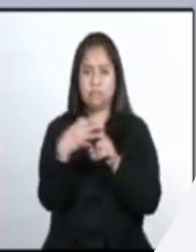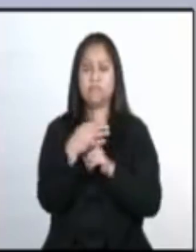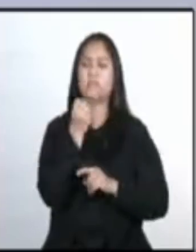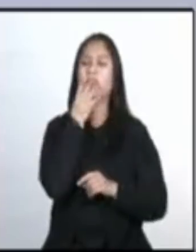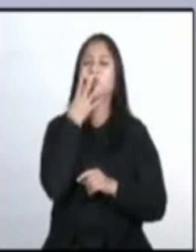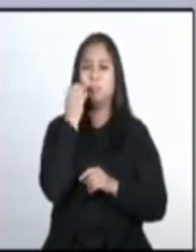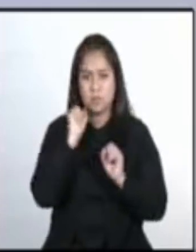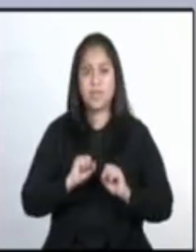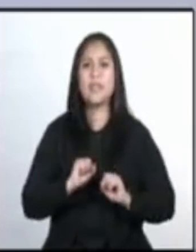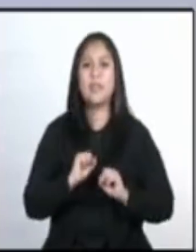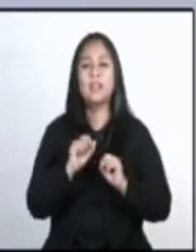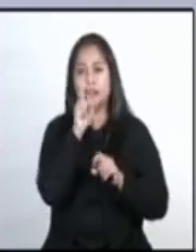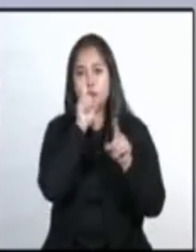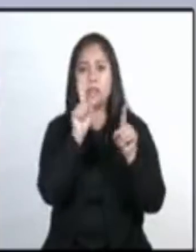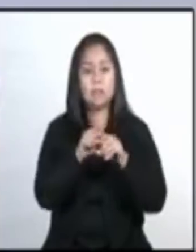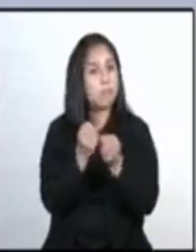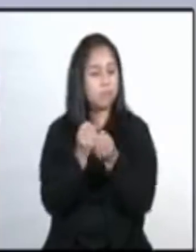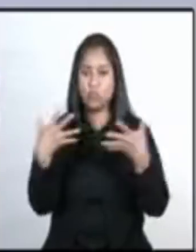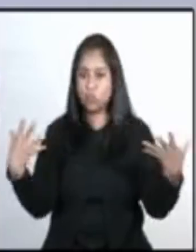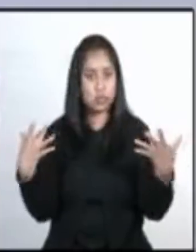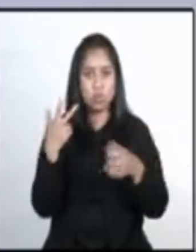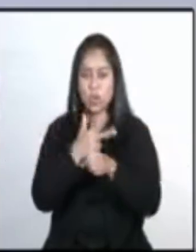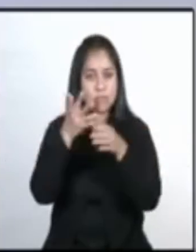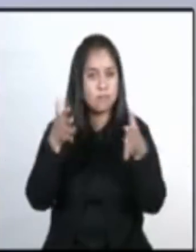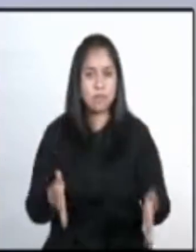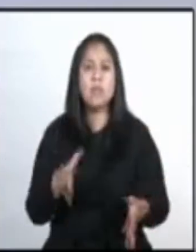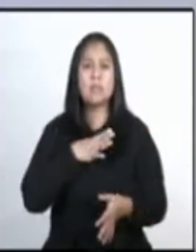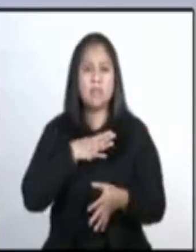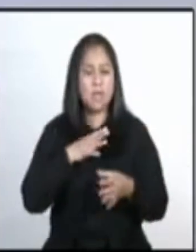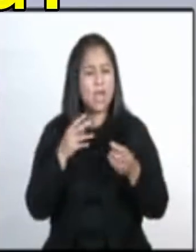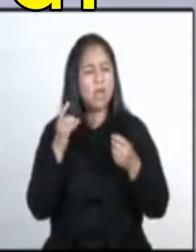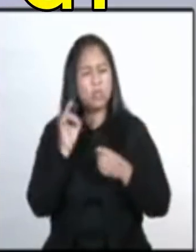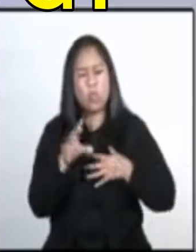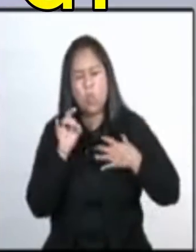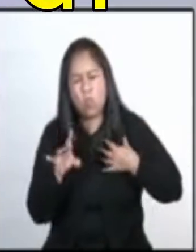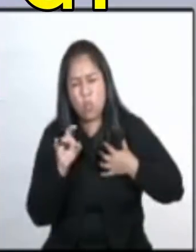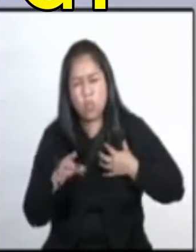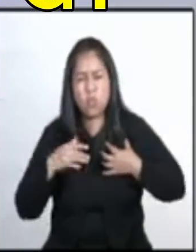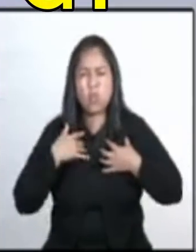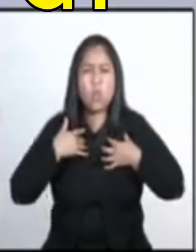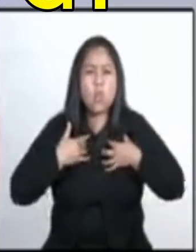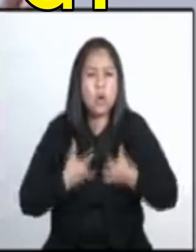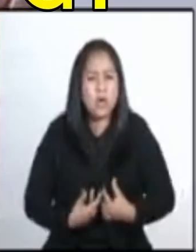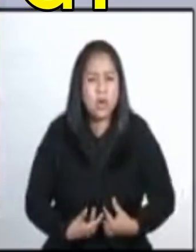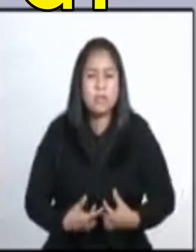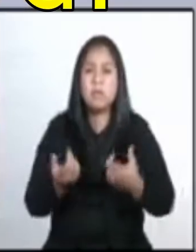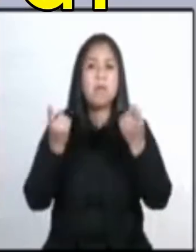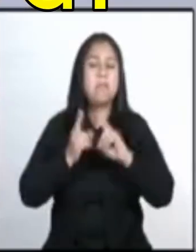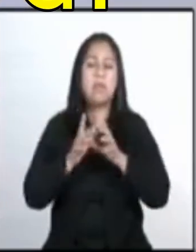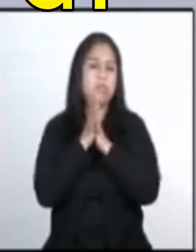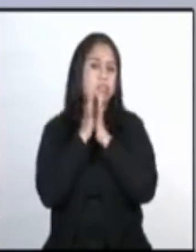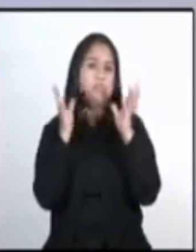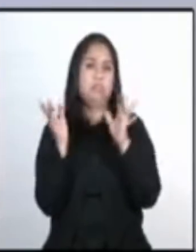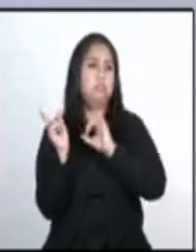hacer que muchísimos guatemaltecos tengamos fuertes dolores de cuerpo, pero que no va a generarnos a la inmensa